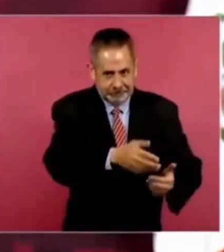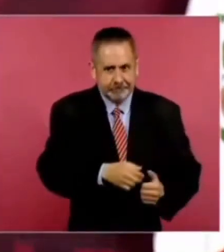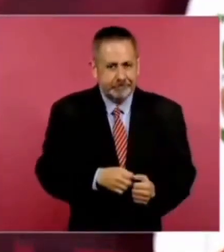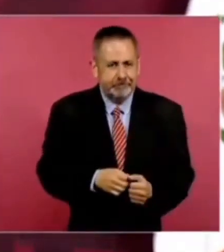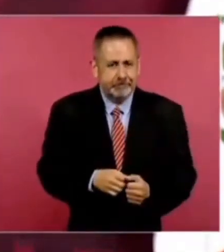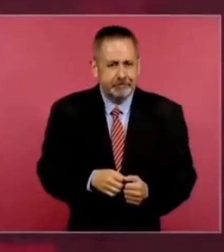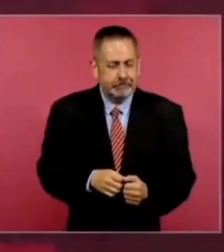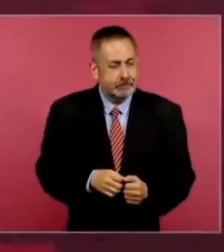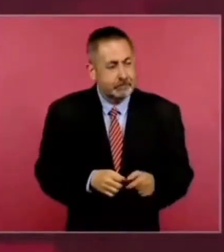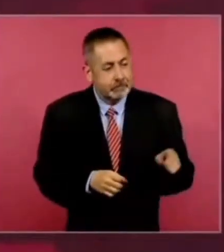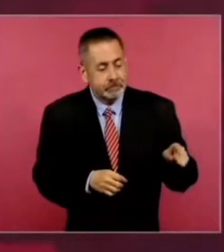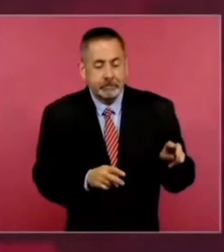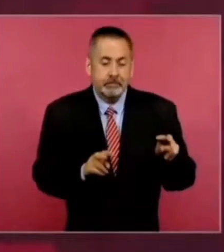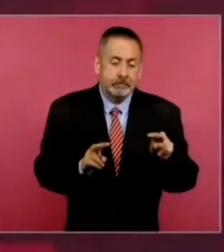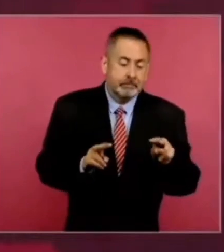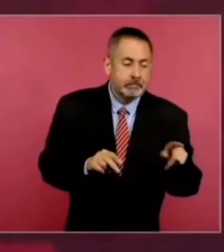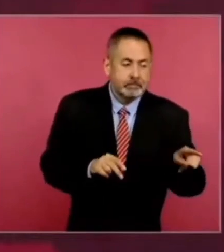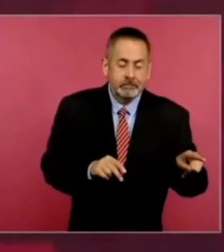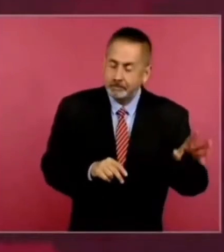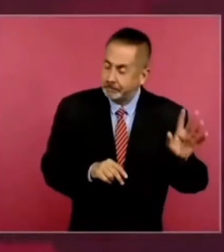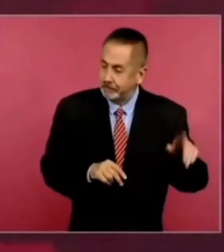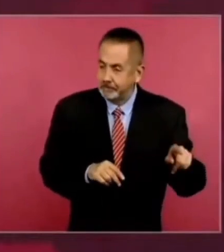Hay que ver más